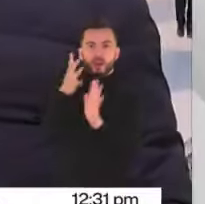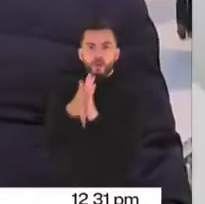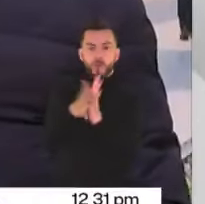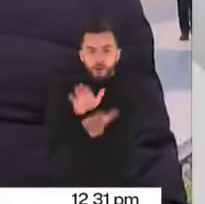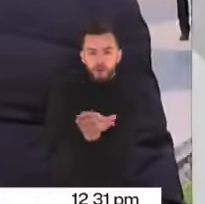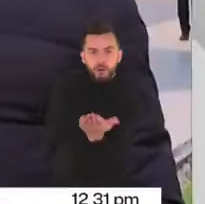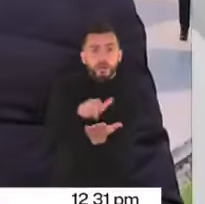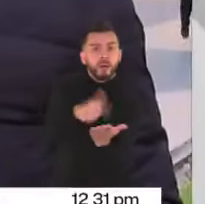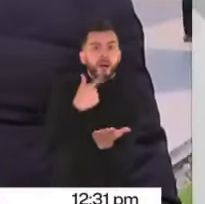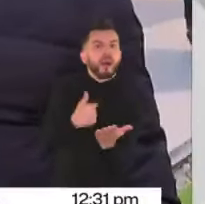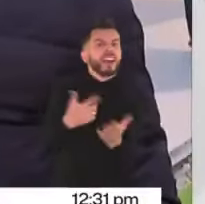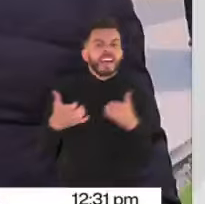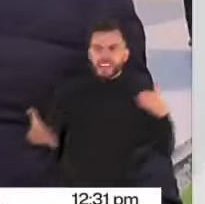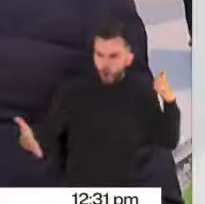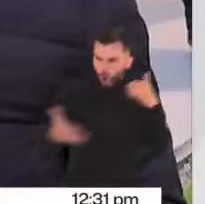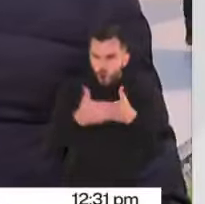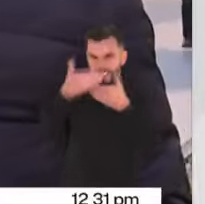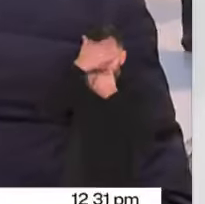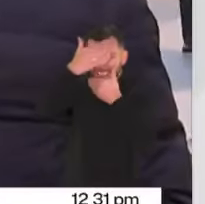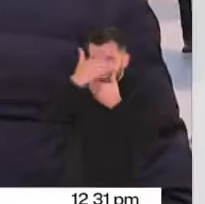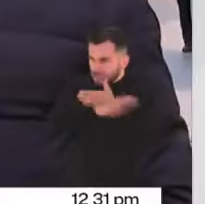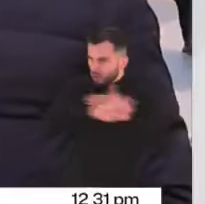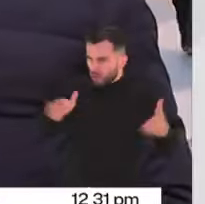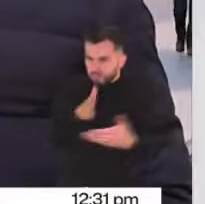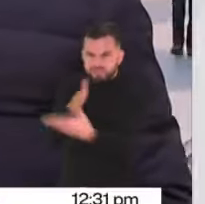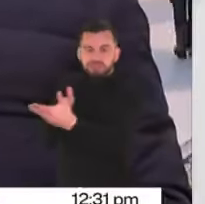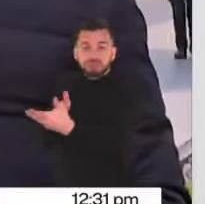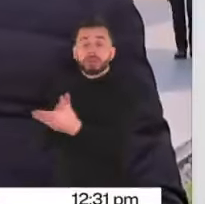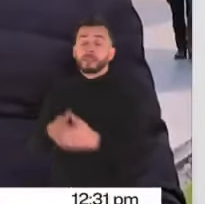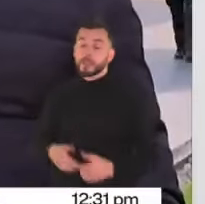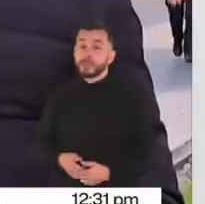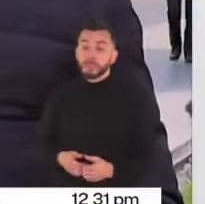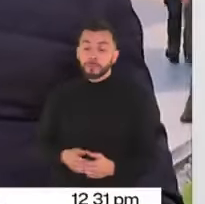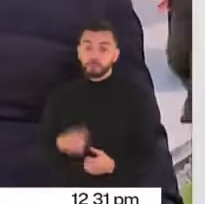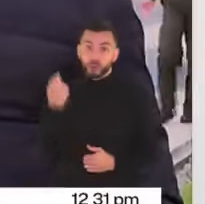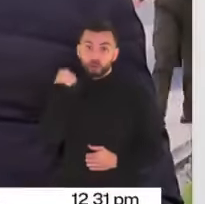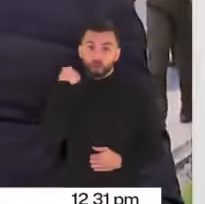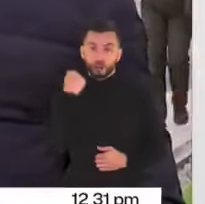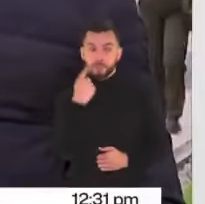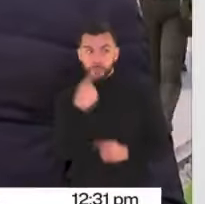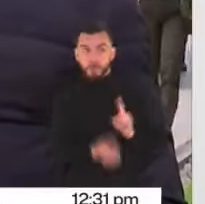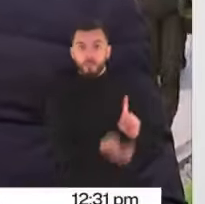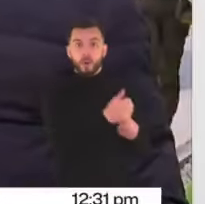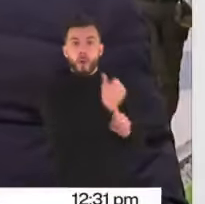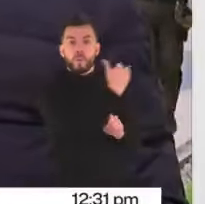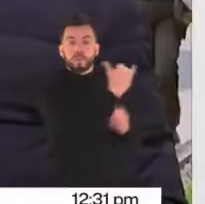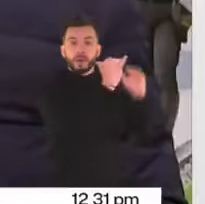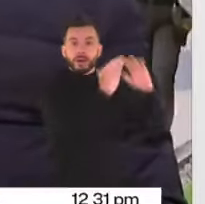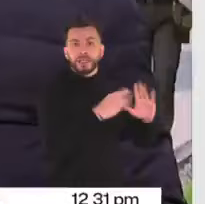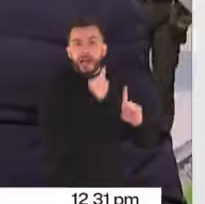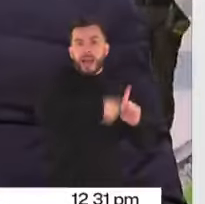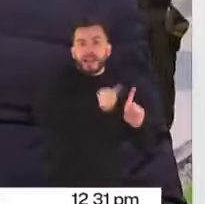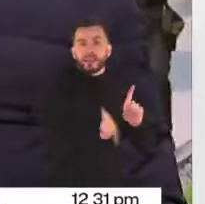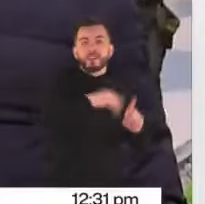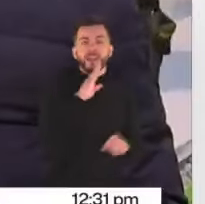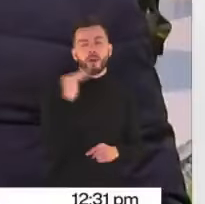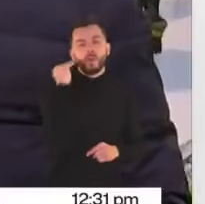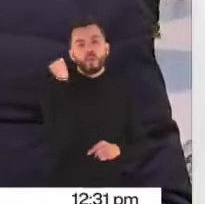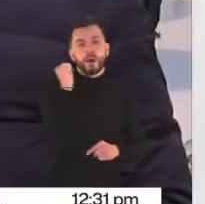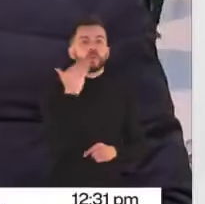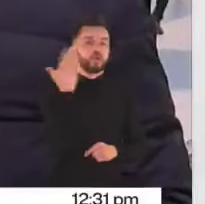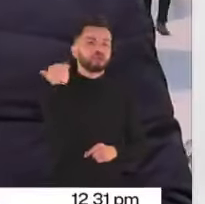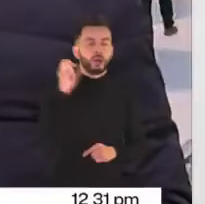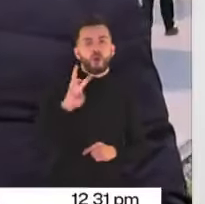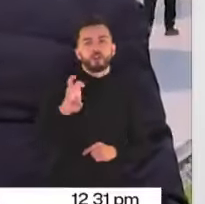de un atentado terrorista. En las últimas horas, uno de los inmuebles se conoció que fue alquilado por una mujer el pasado 8